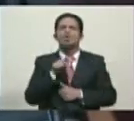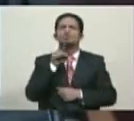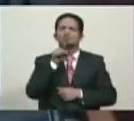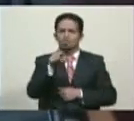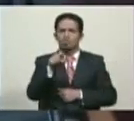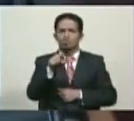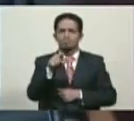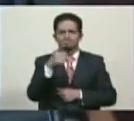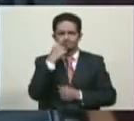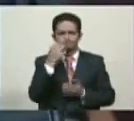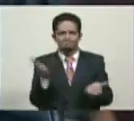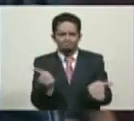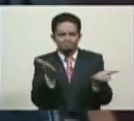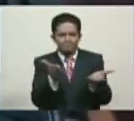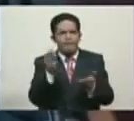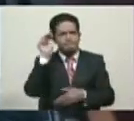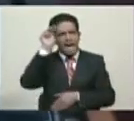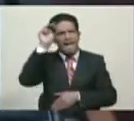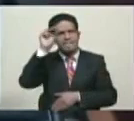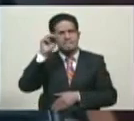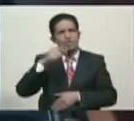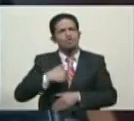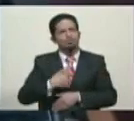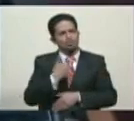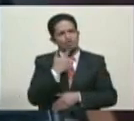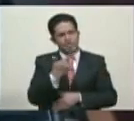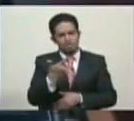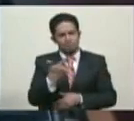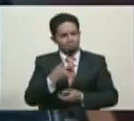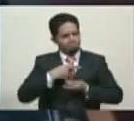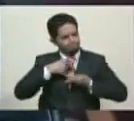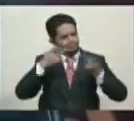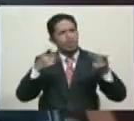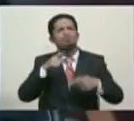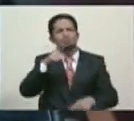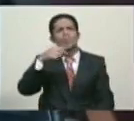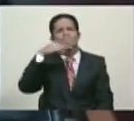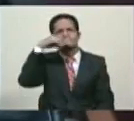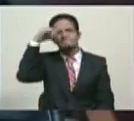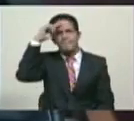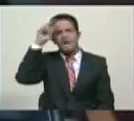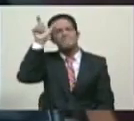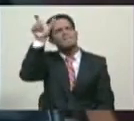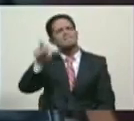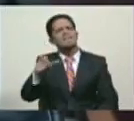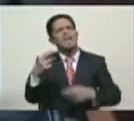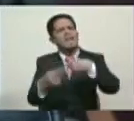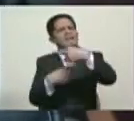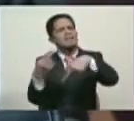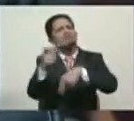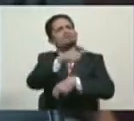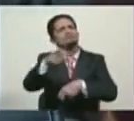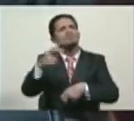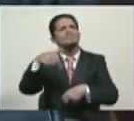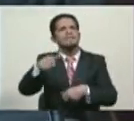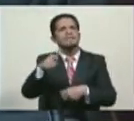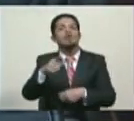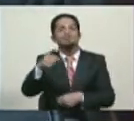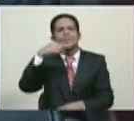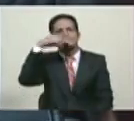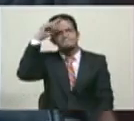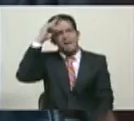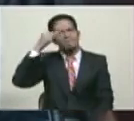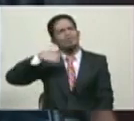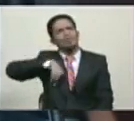de historia, maestro, yo lo digo sin complejos, tú eres padre de los revolucionarios de este continente, tú eres el padre